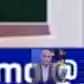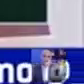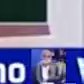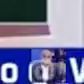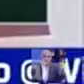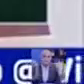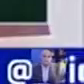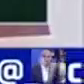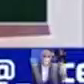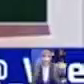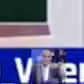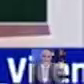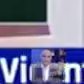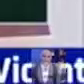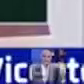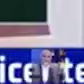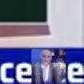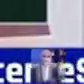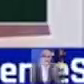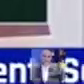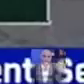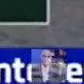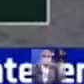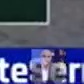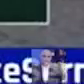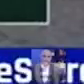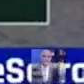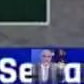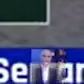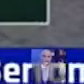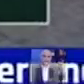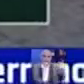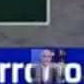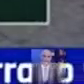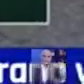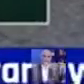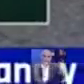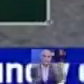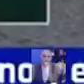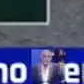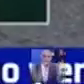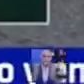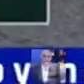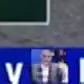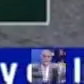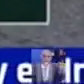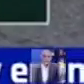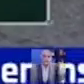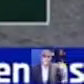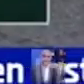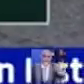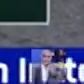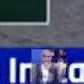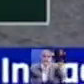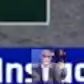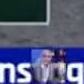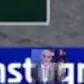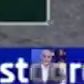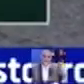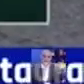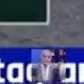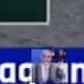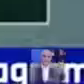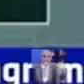privatizar, porque no se ha hablado de eso, nada más se habla de la industria